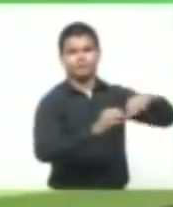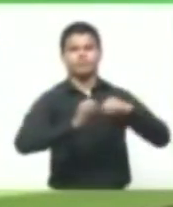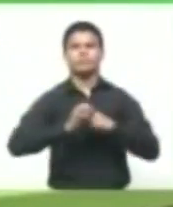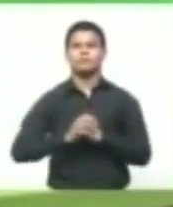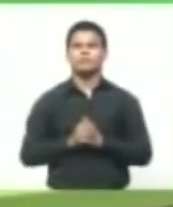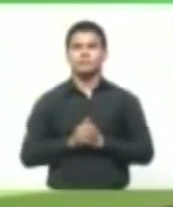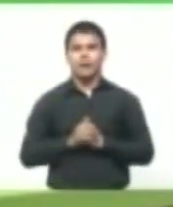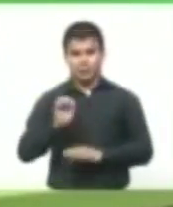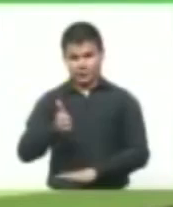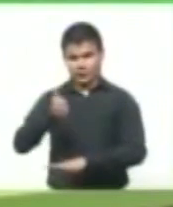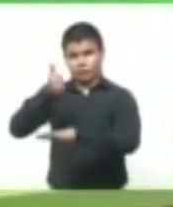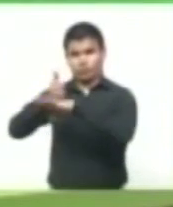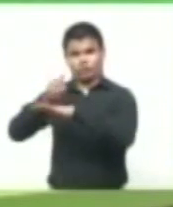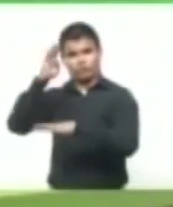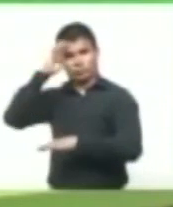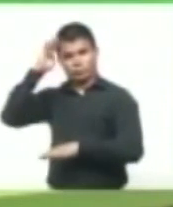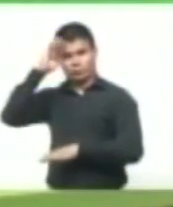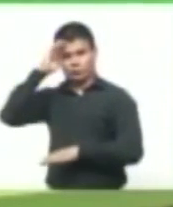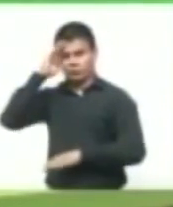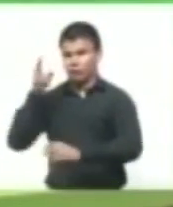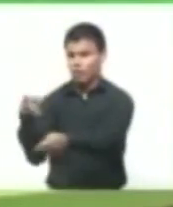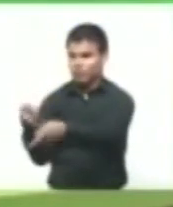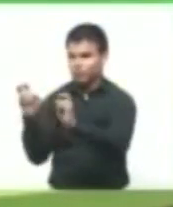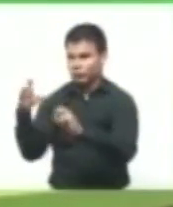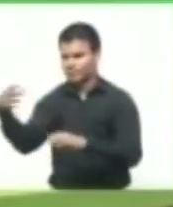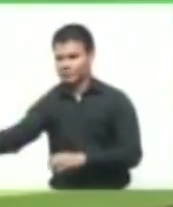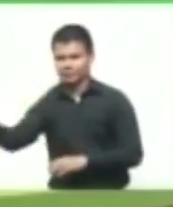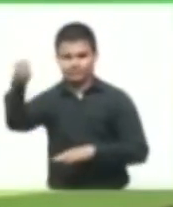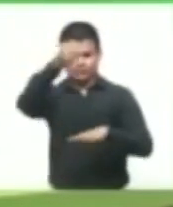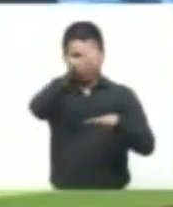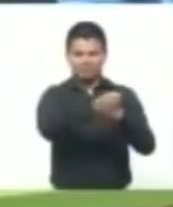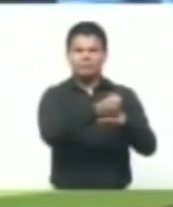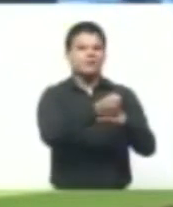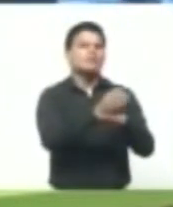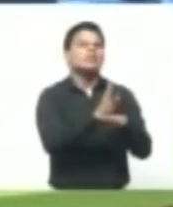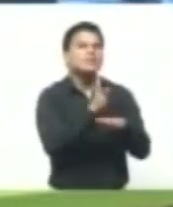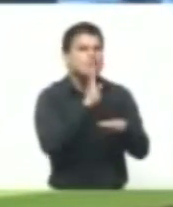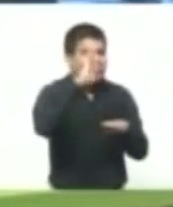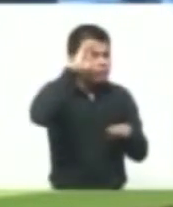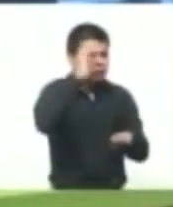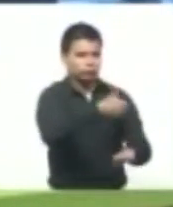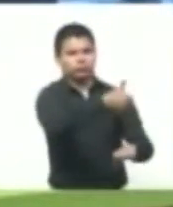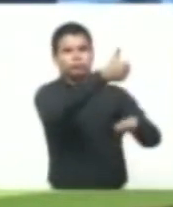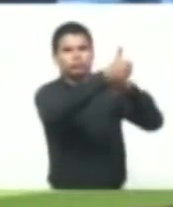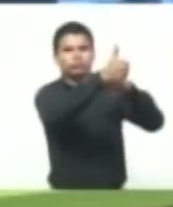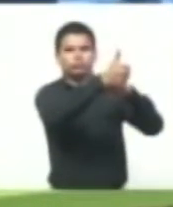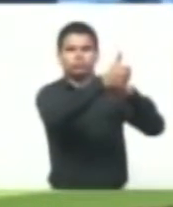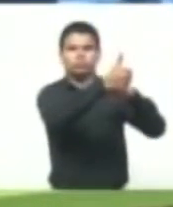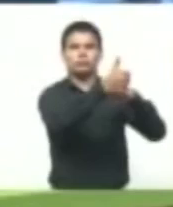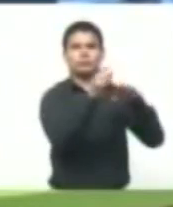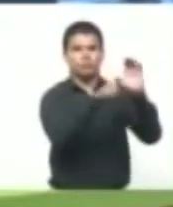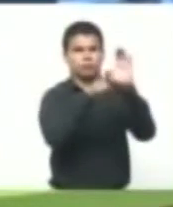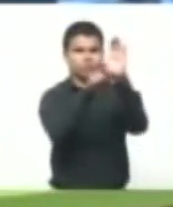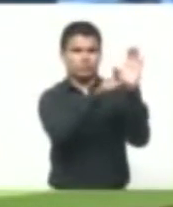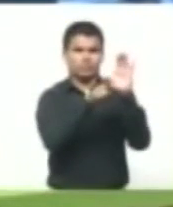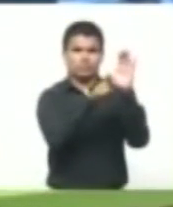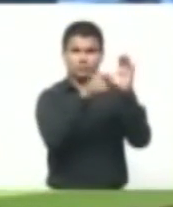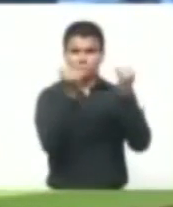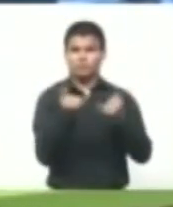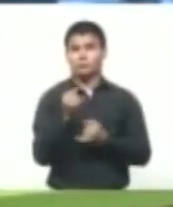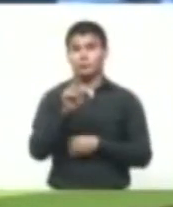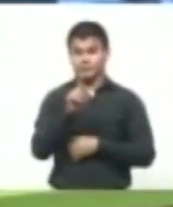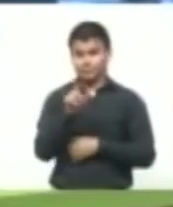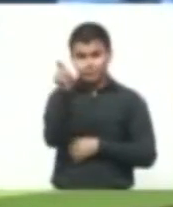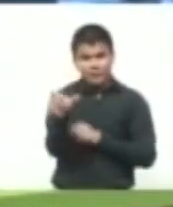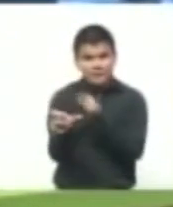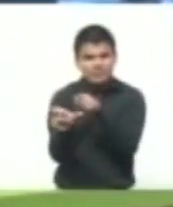dirección de la Policía Nacional designó como nuevo comandante en La Guajira al coronel José Wilmer García. El acto oficial, con 26 años de